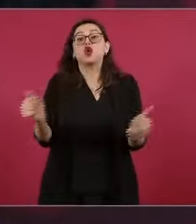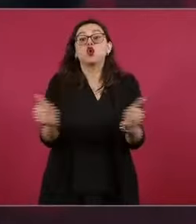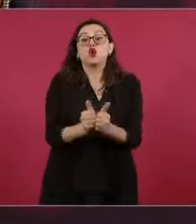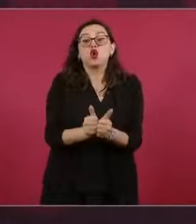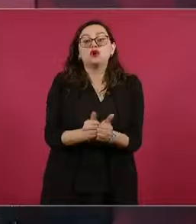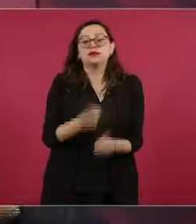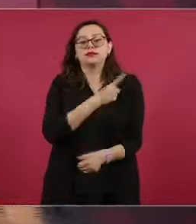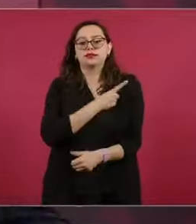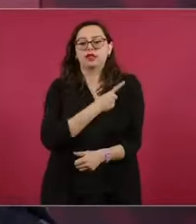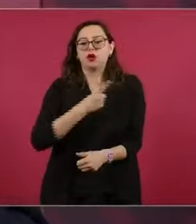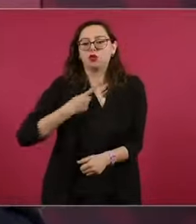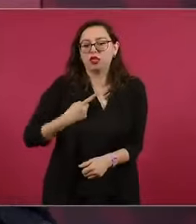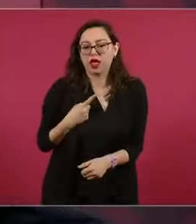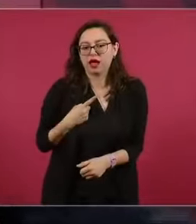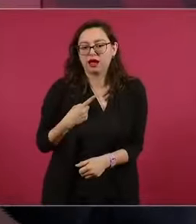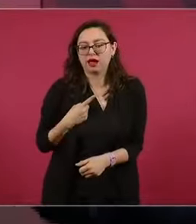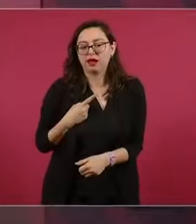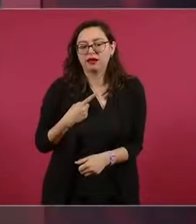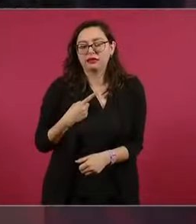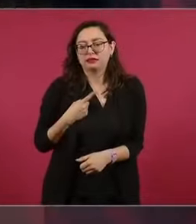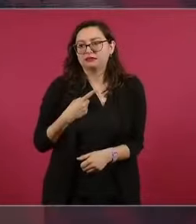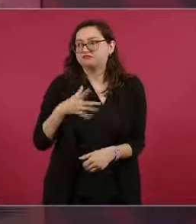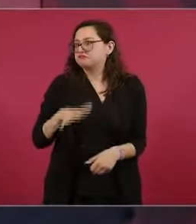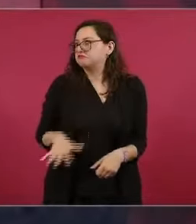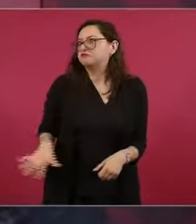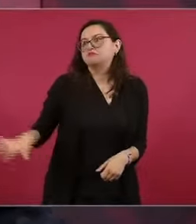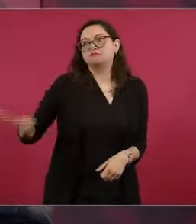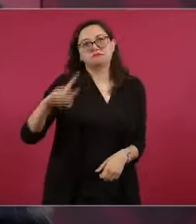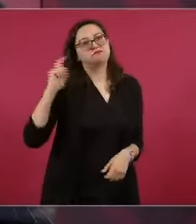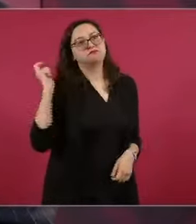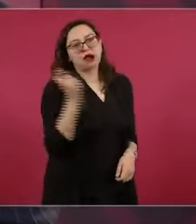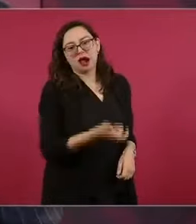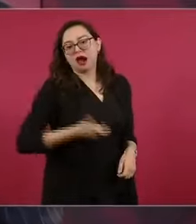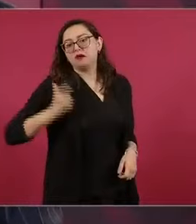pasó a formar parte de la deuda pública.